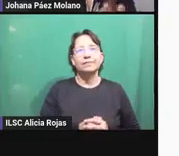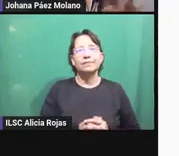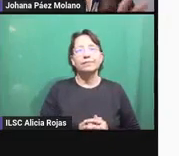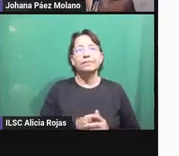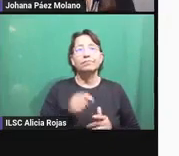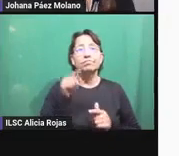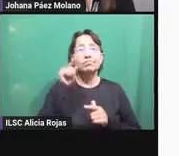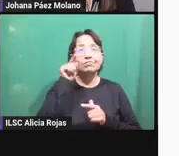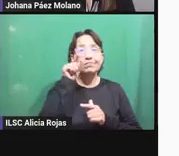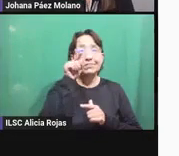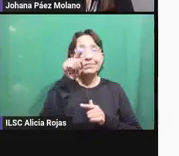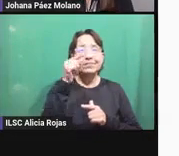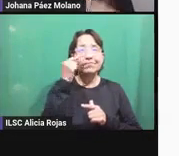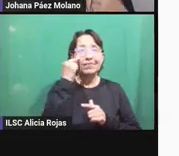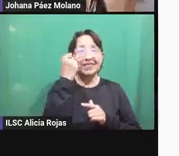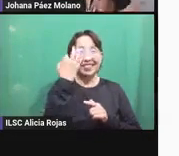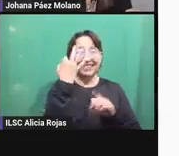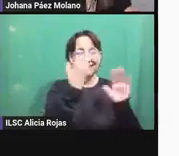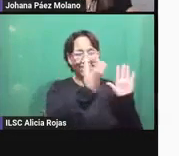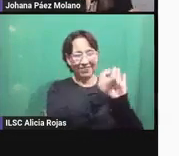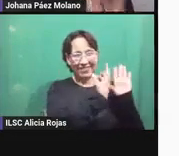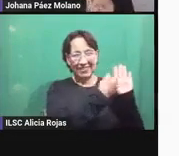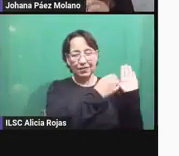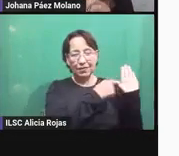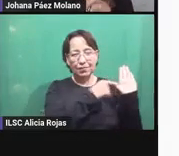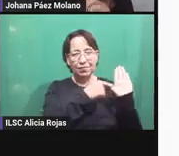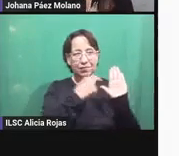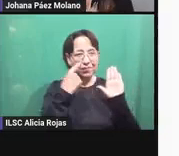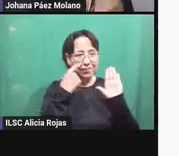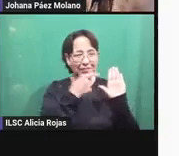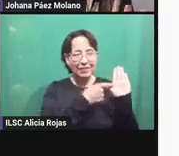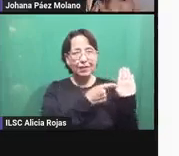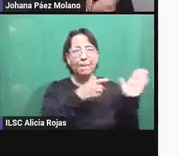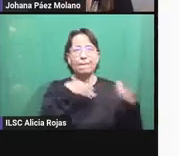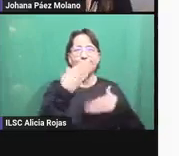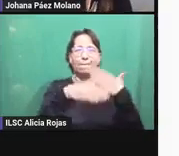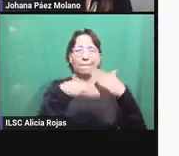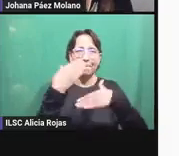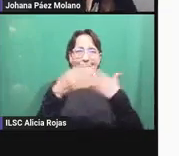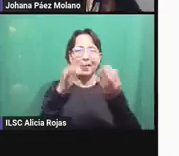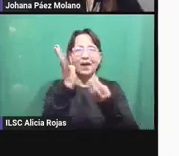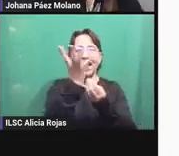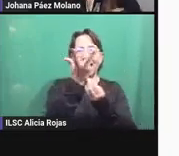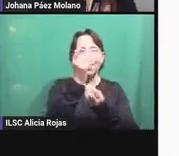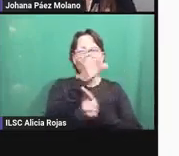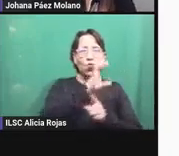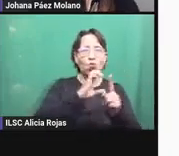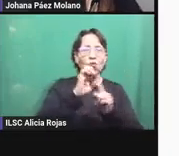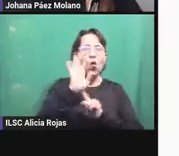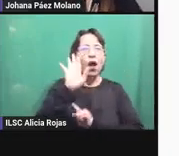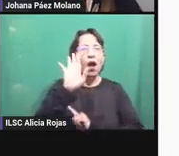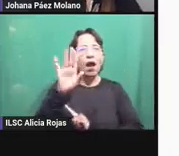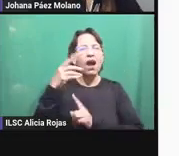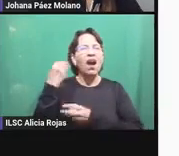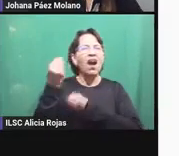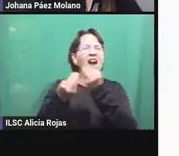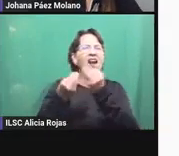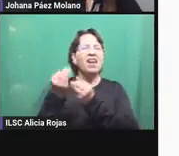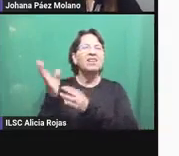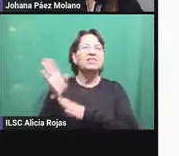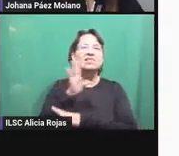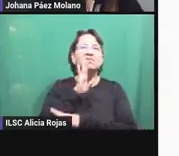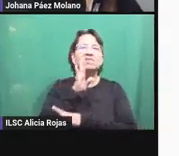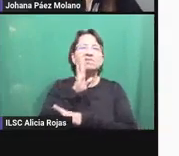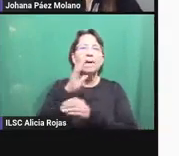Estas primeras tres diapositivas que ven es del proceso de resistencia a través del arte de la cultura que viene realizando el barrio